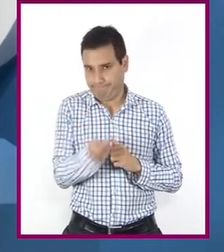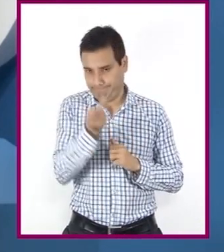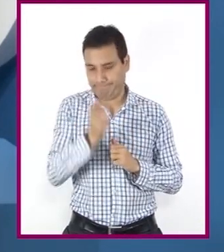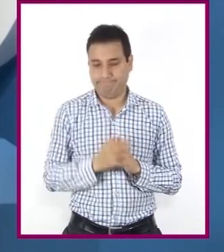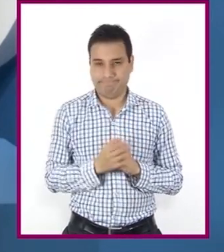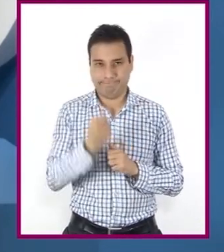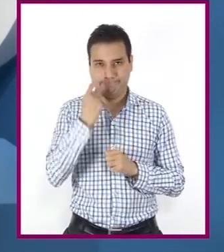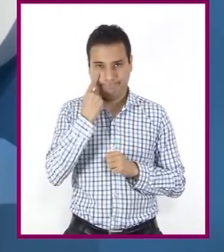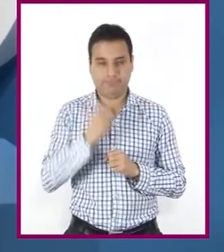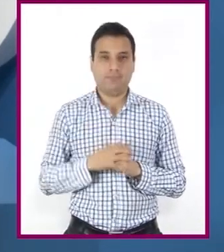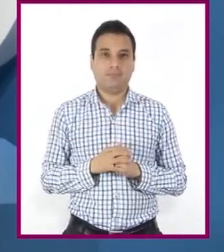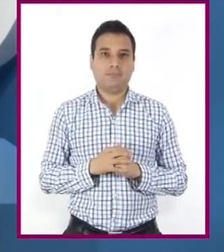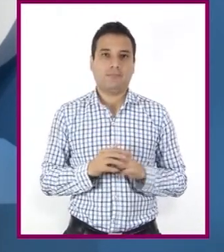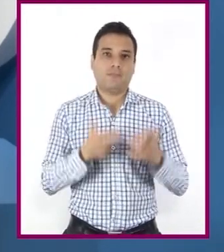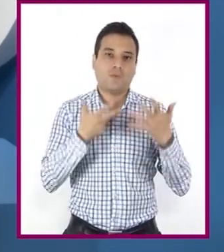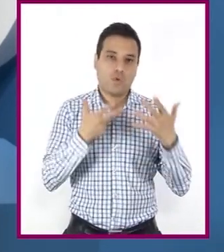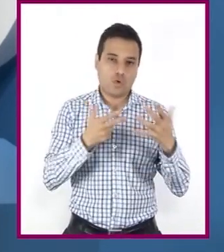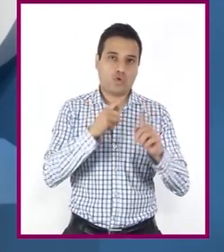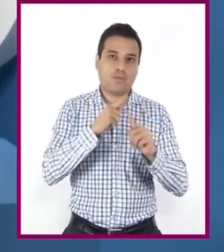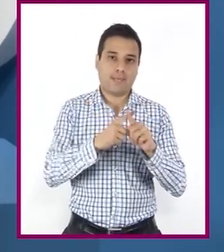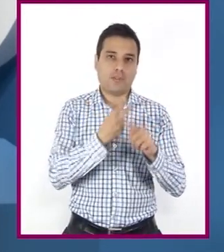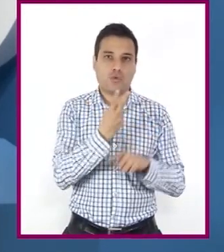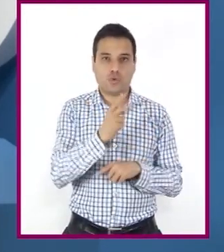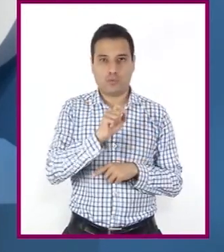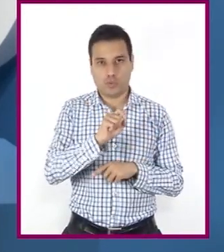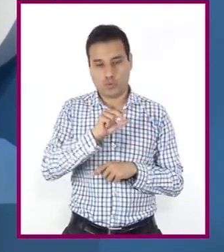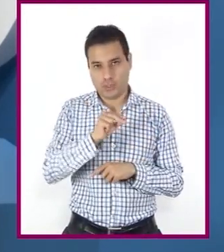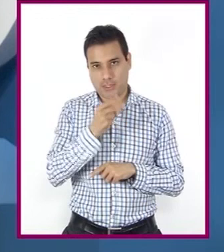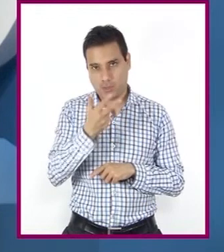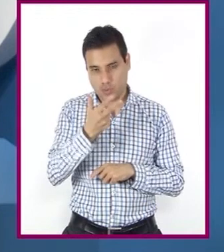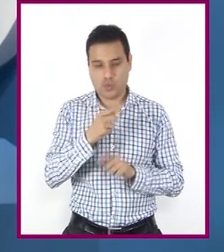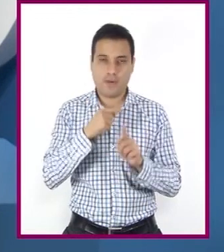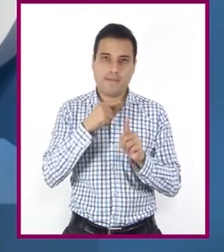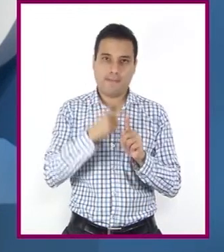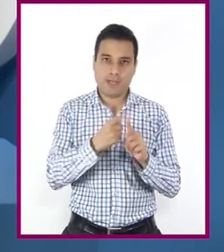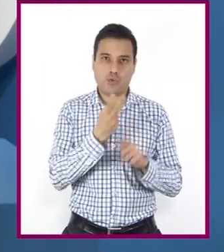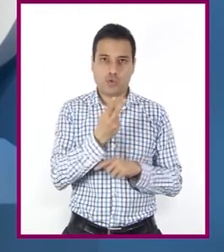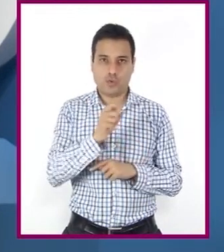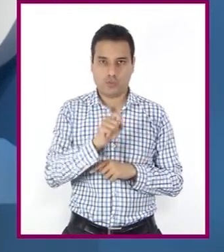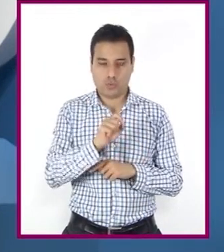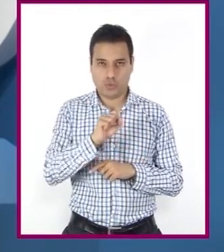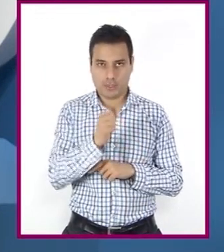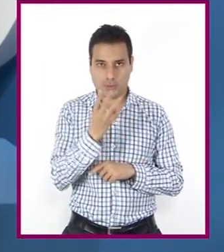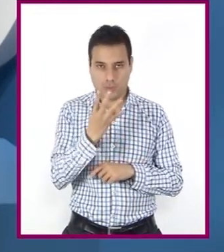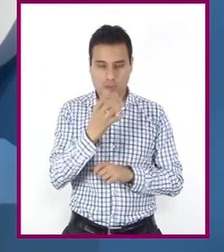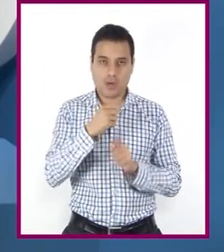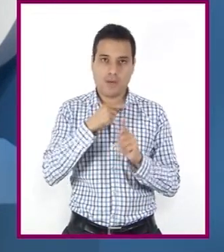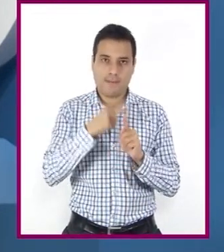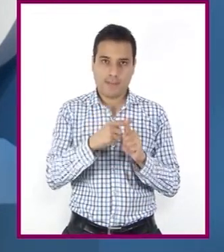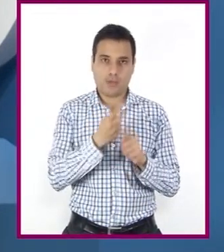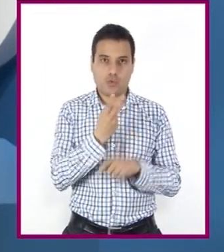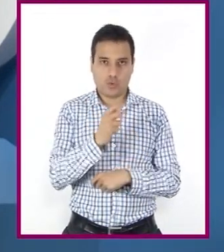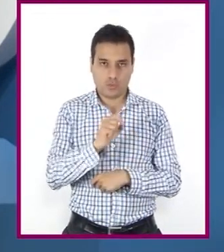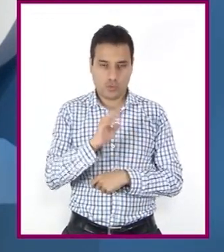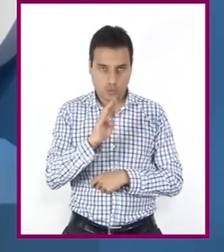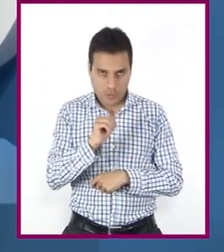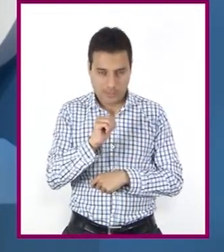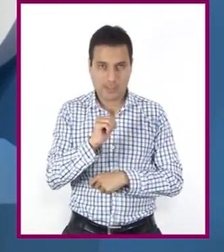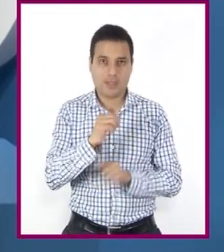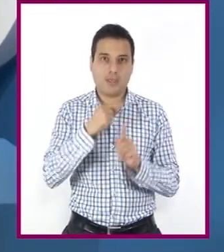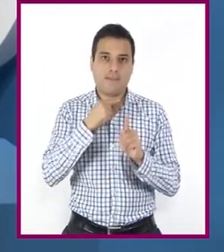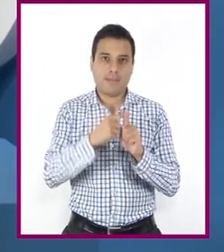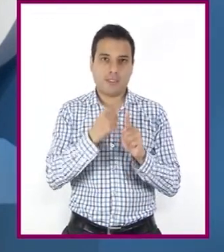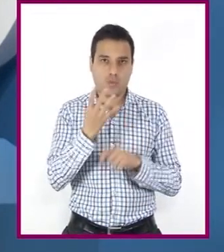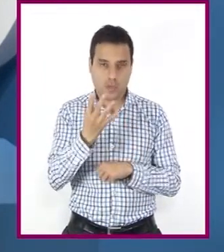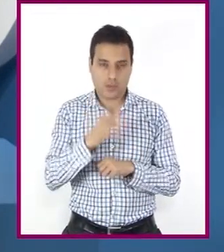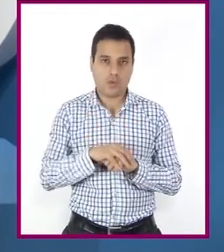obtendremos la suma de 8 más 2.88 más 2.64 más 2.9 más